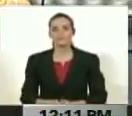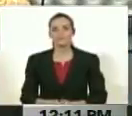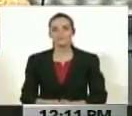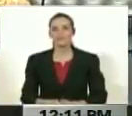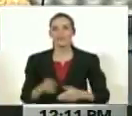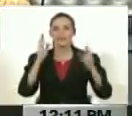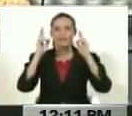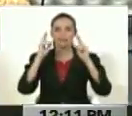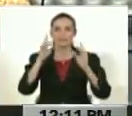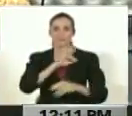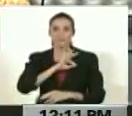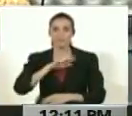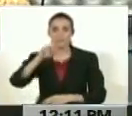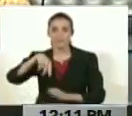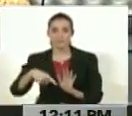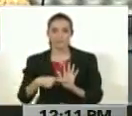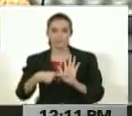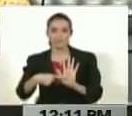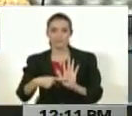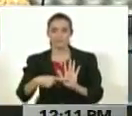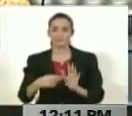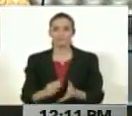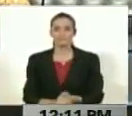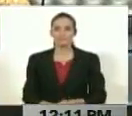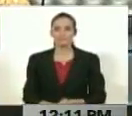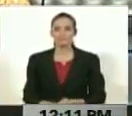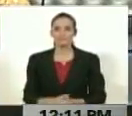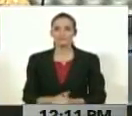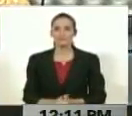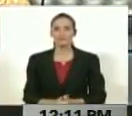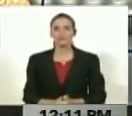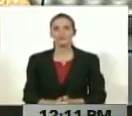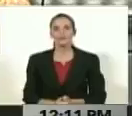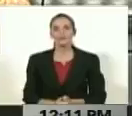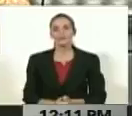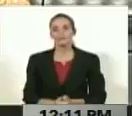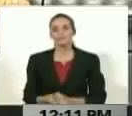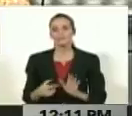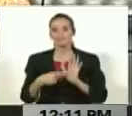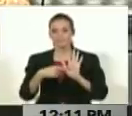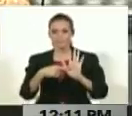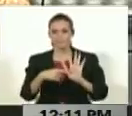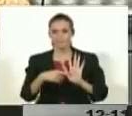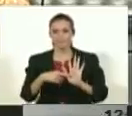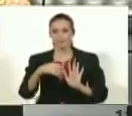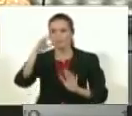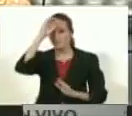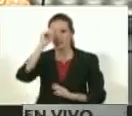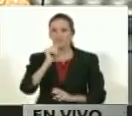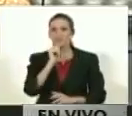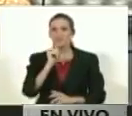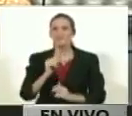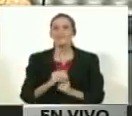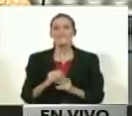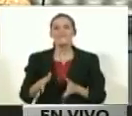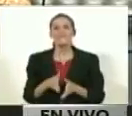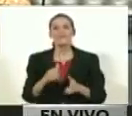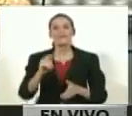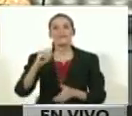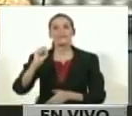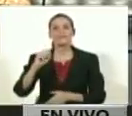redes sociales, por vía streaming que llaman, ¿verdad? ¿Quién sabe qué es una vía streaming?